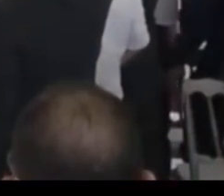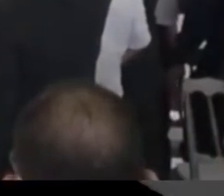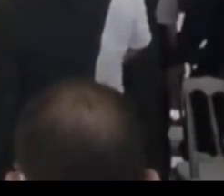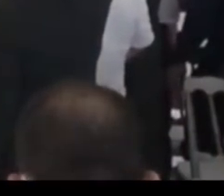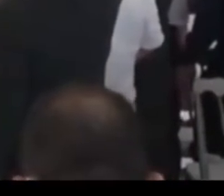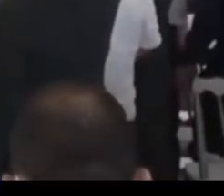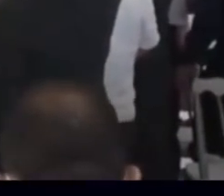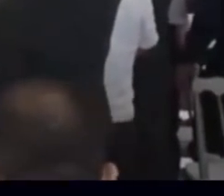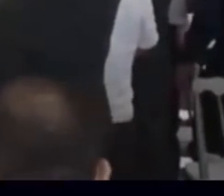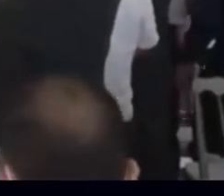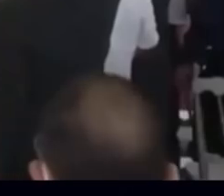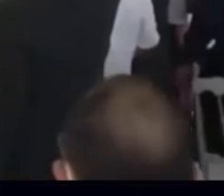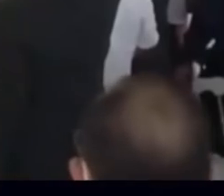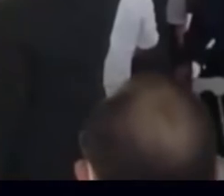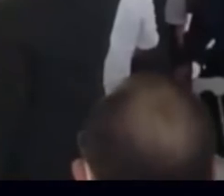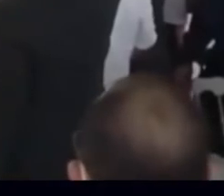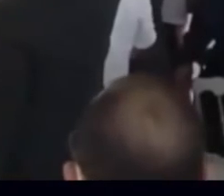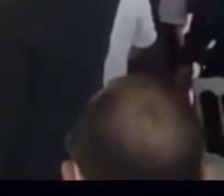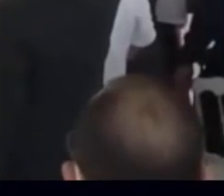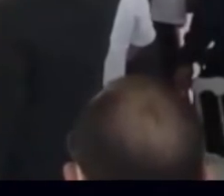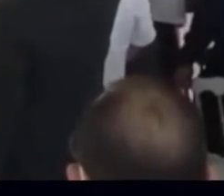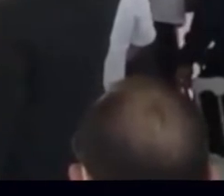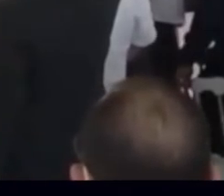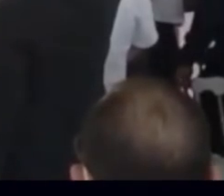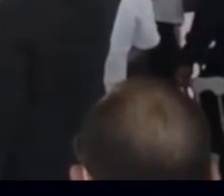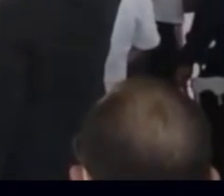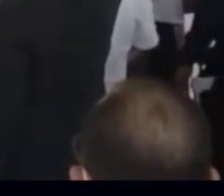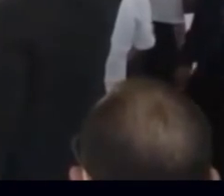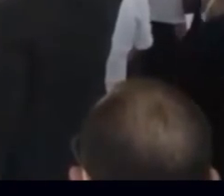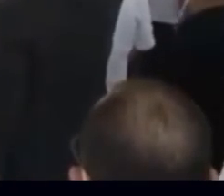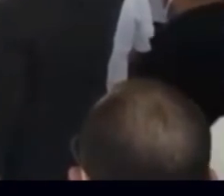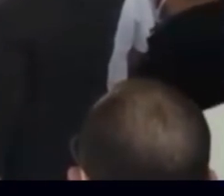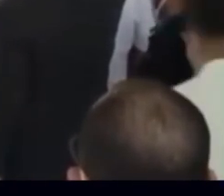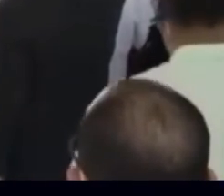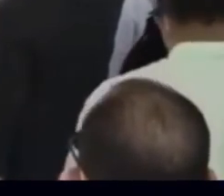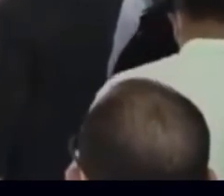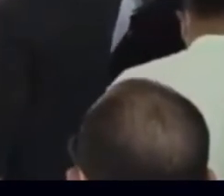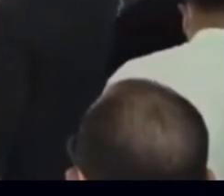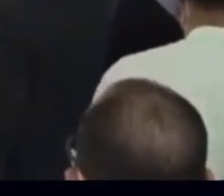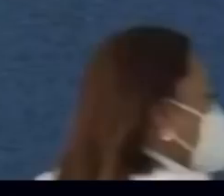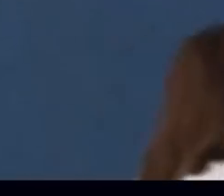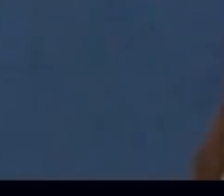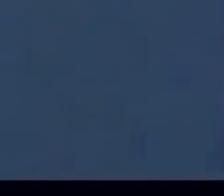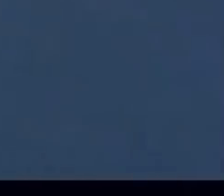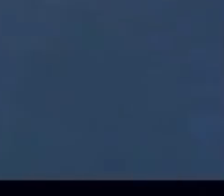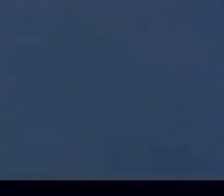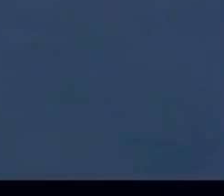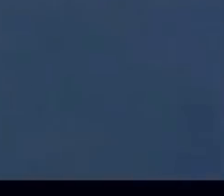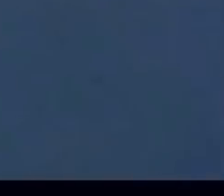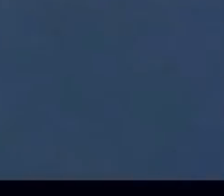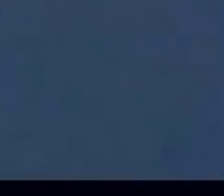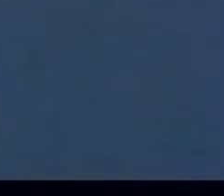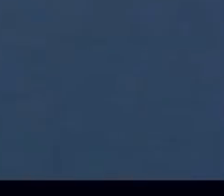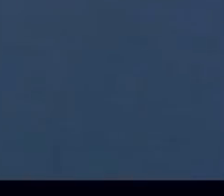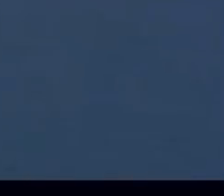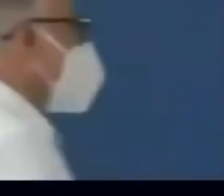del Gabinete de Política Social, señor Francisco Antonio Tony Peña Guava, a la directora general de Supérate, señora Gloria